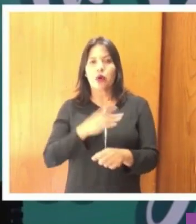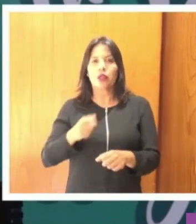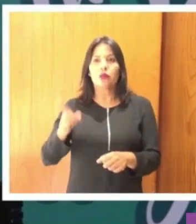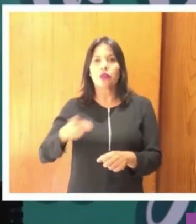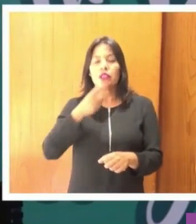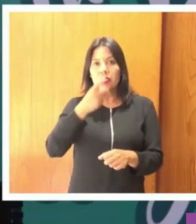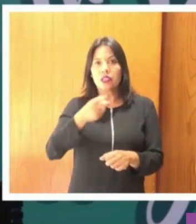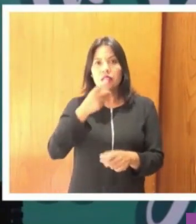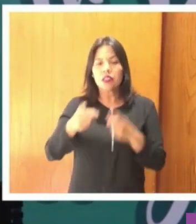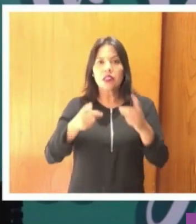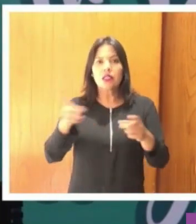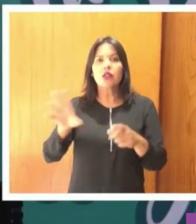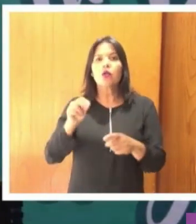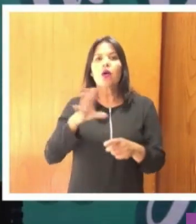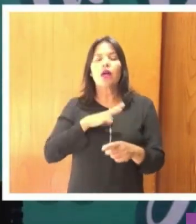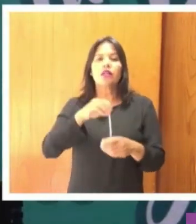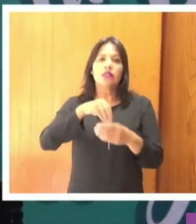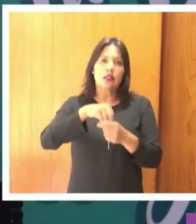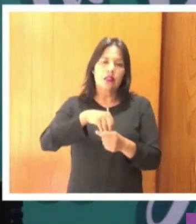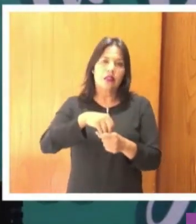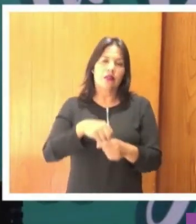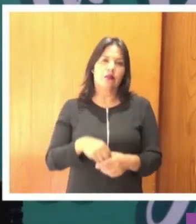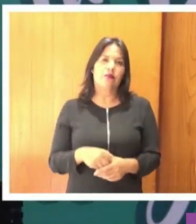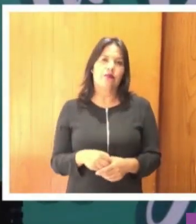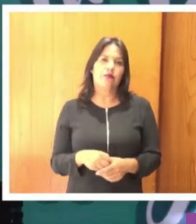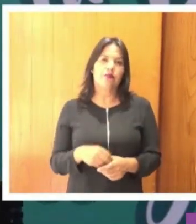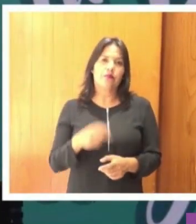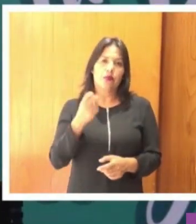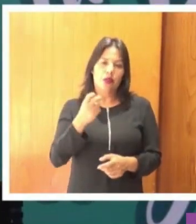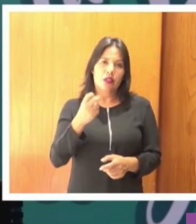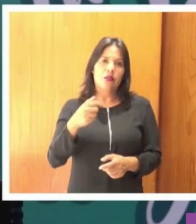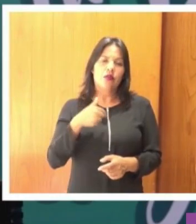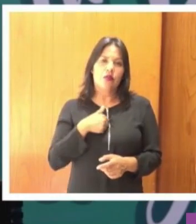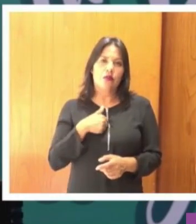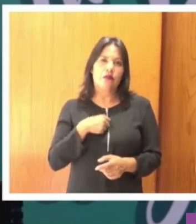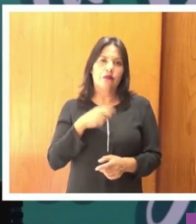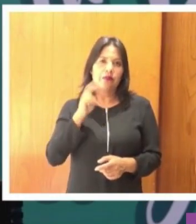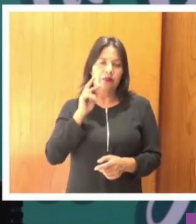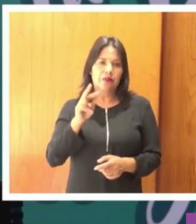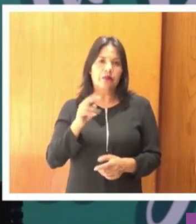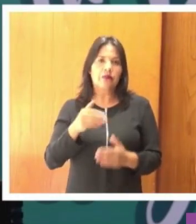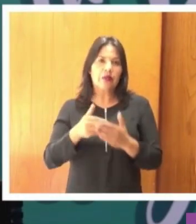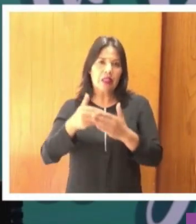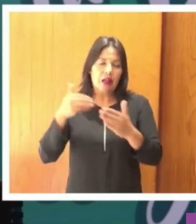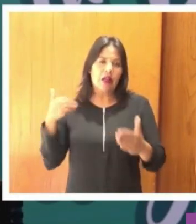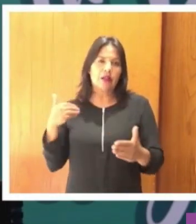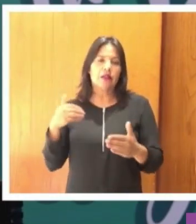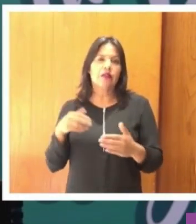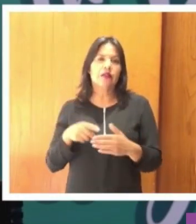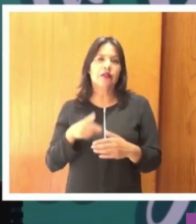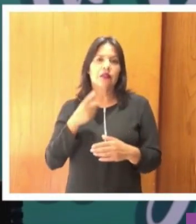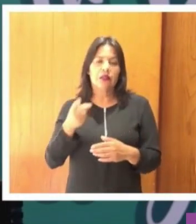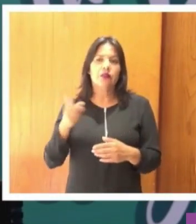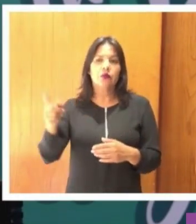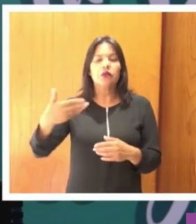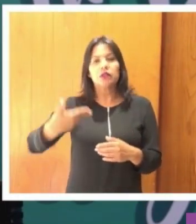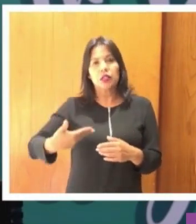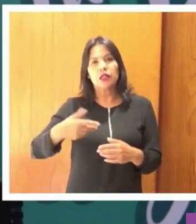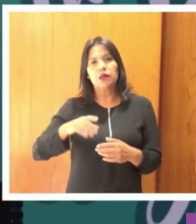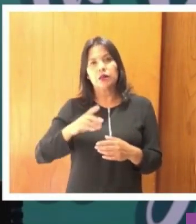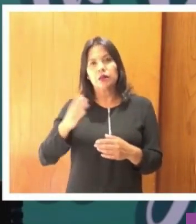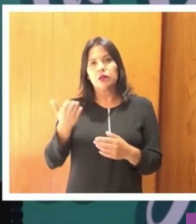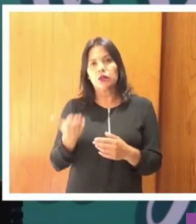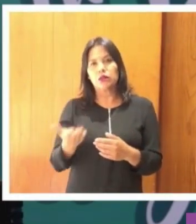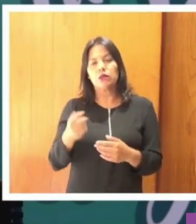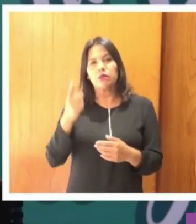juicio de valor referente a los cuestionamientos realizados. Por lo que en este caso, para dar atención a este tipo de solicitudes, bastará